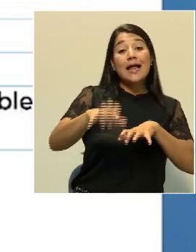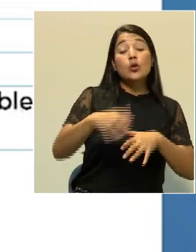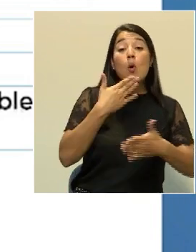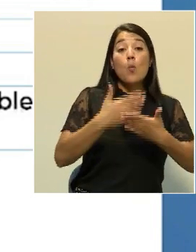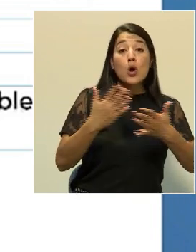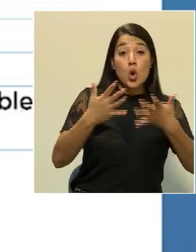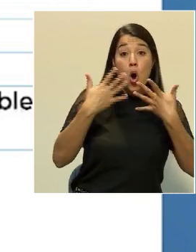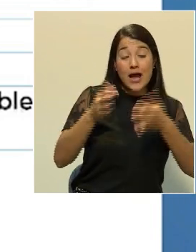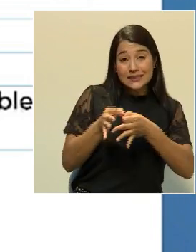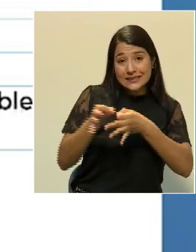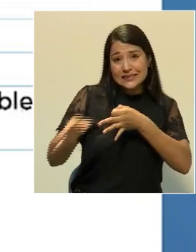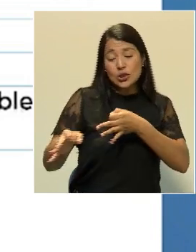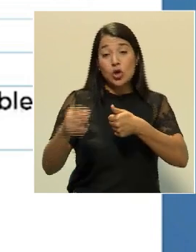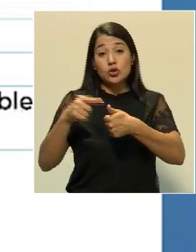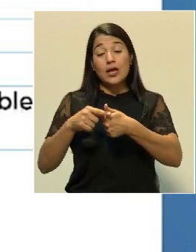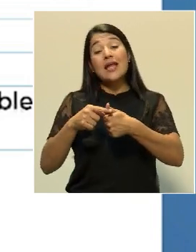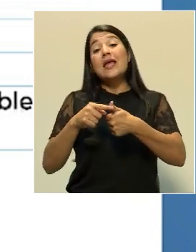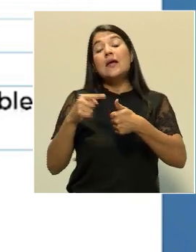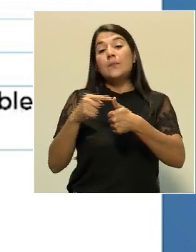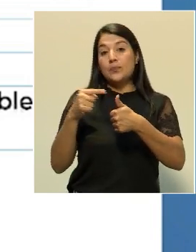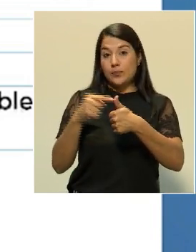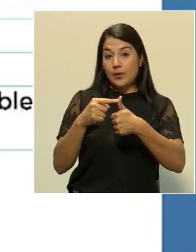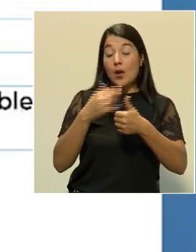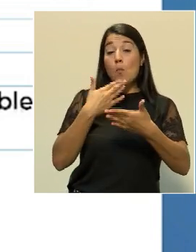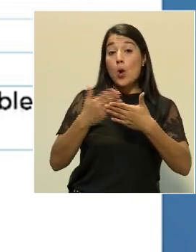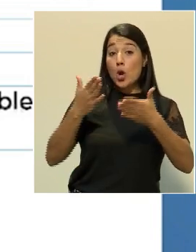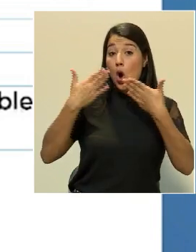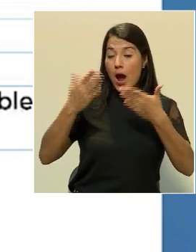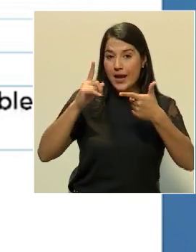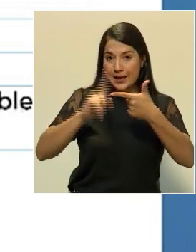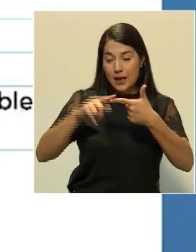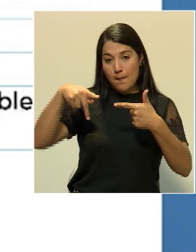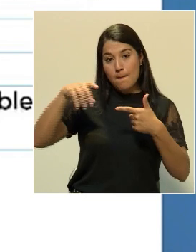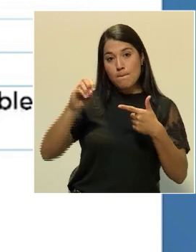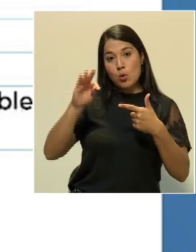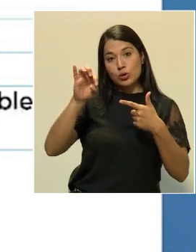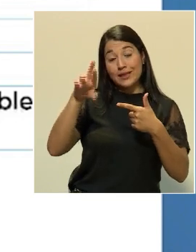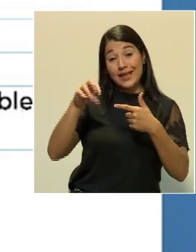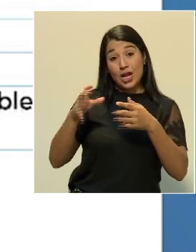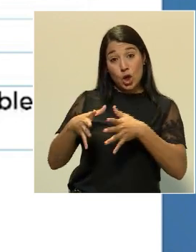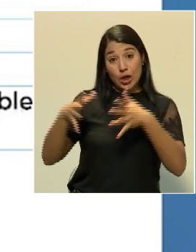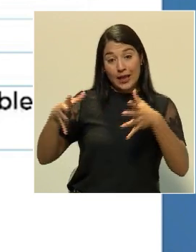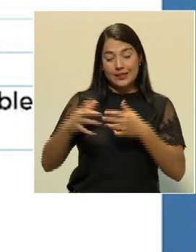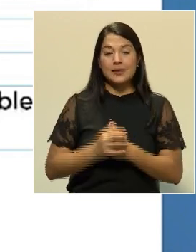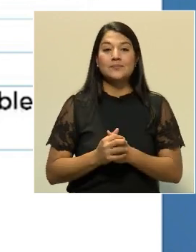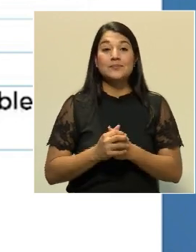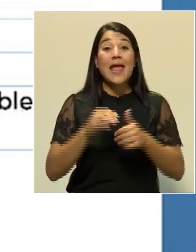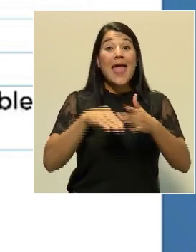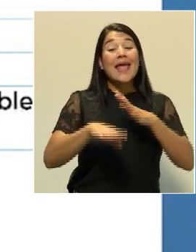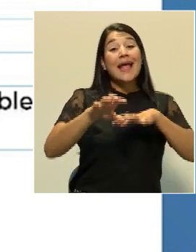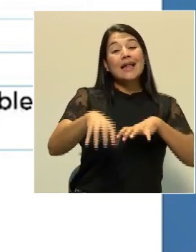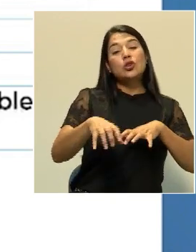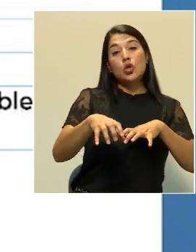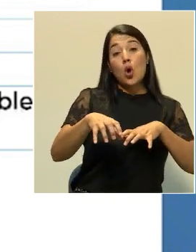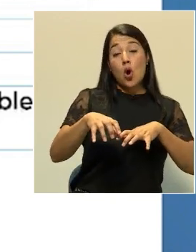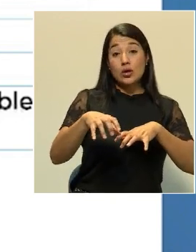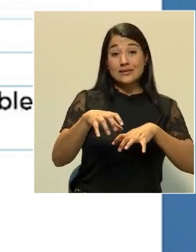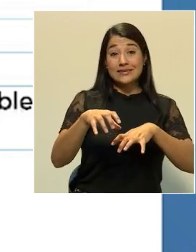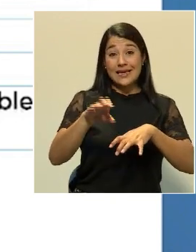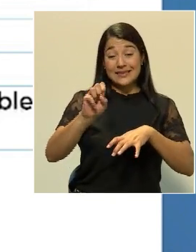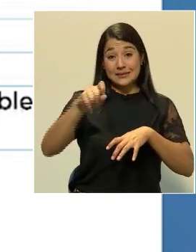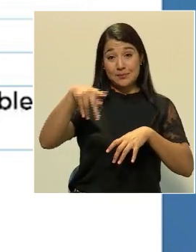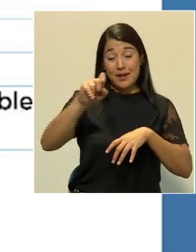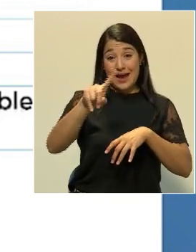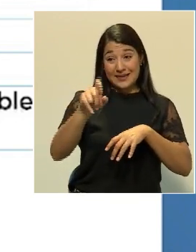Buenos Aires, los distritos en riesgo son Buenos Aires y Potrero Grande; en Esparza, el distrito de Espíritu